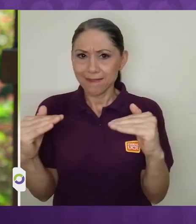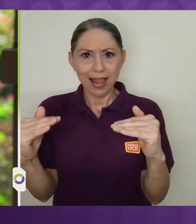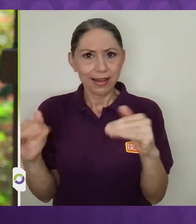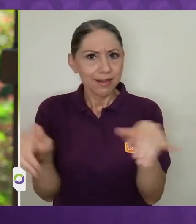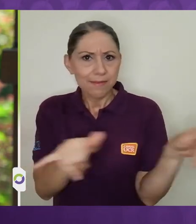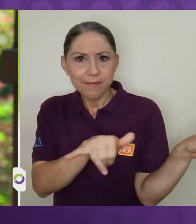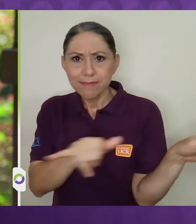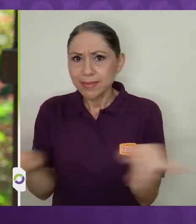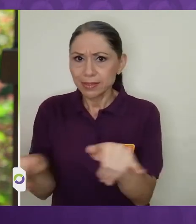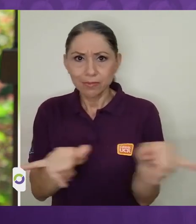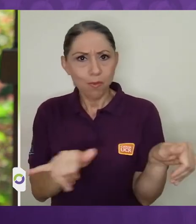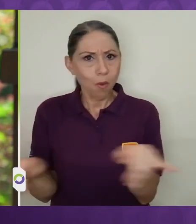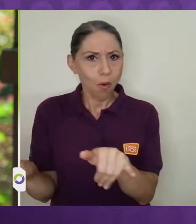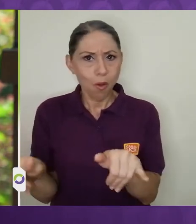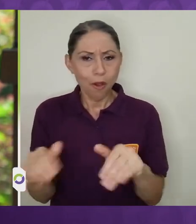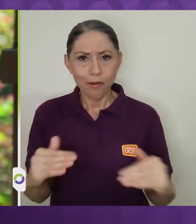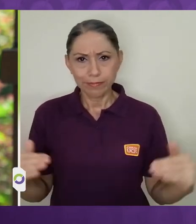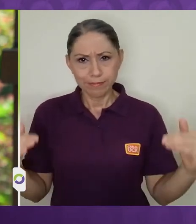mismo rango